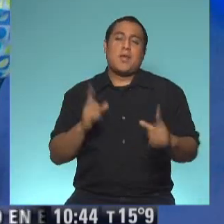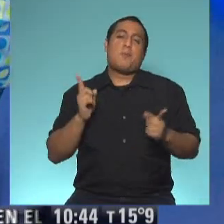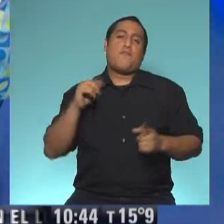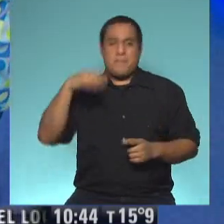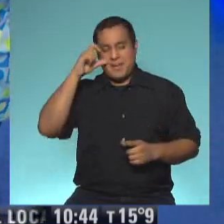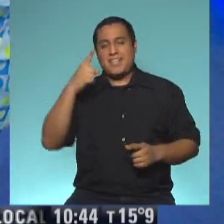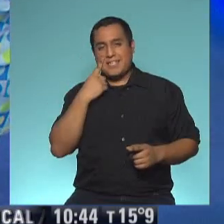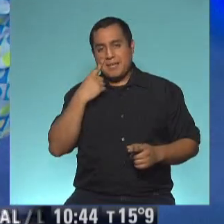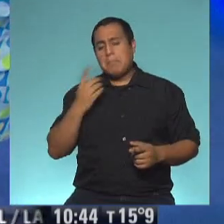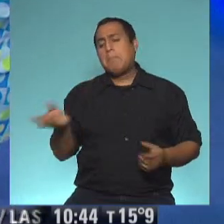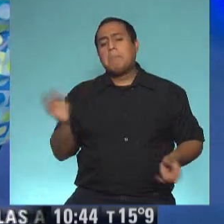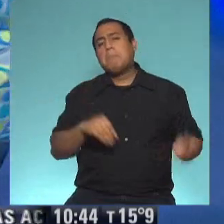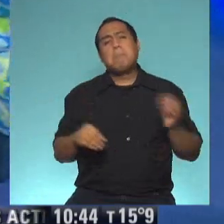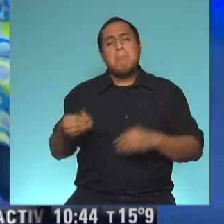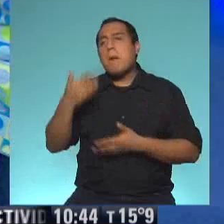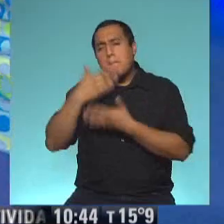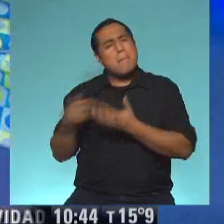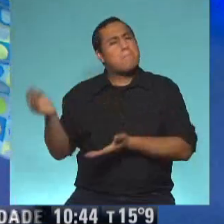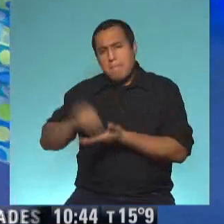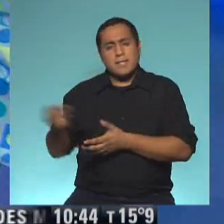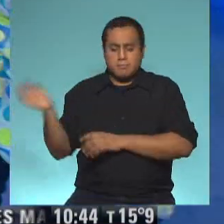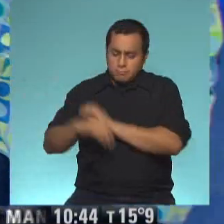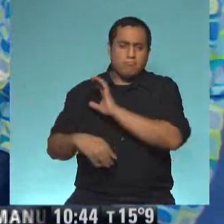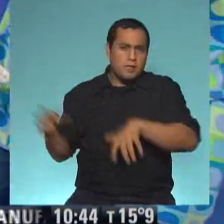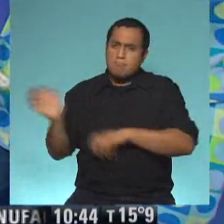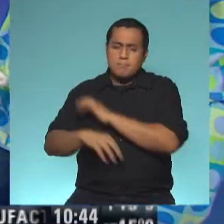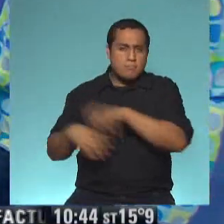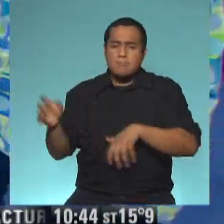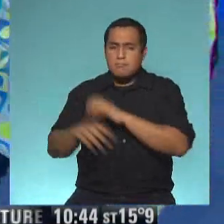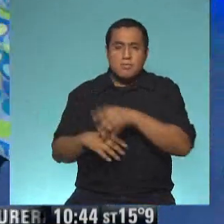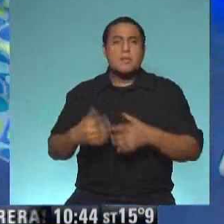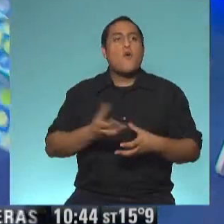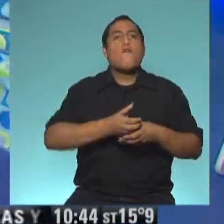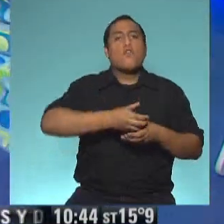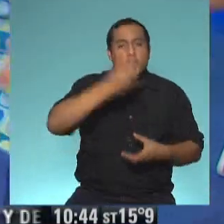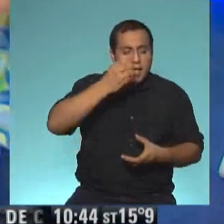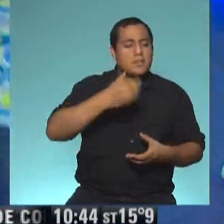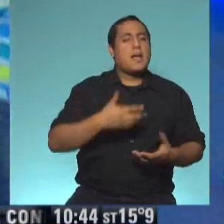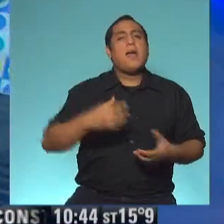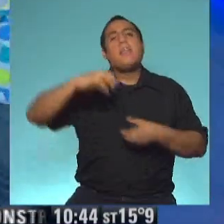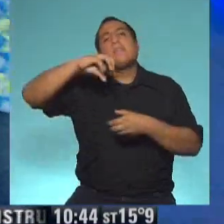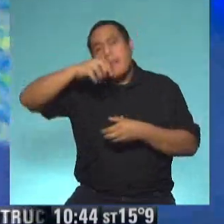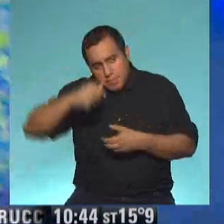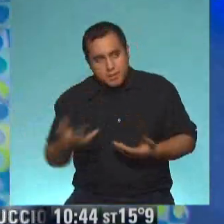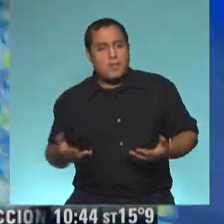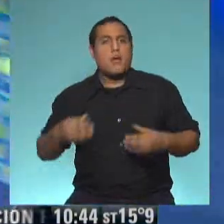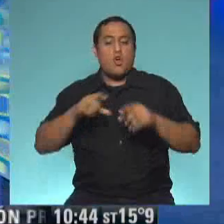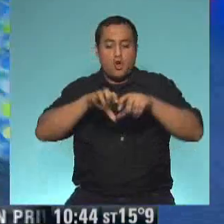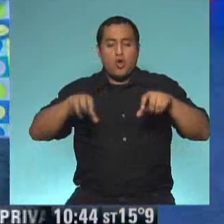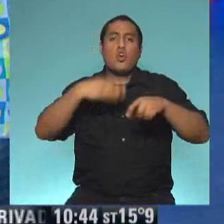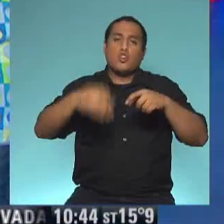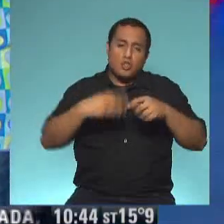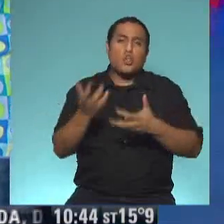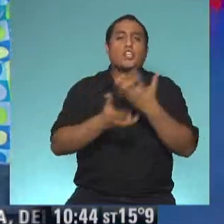populares donde pongan más papeles bajo pero tienen papeles junten envases botellitas los pitos o sea pistas rusas de cocina también